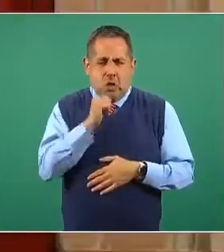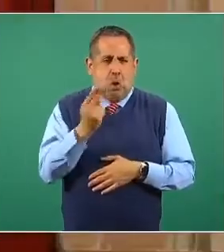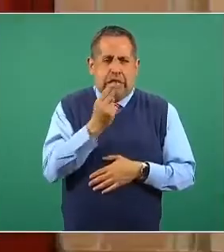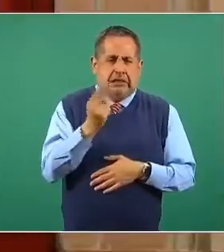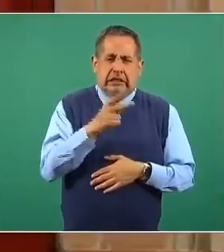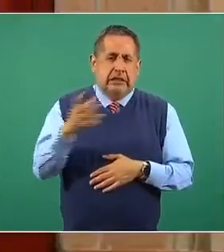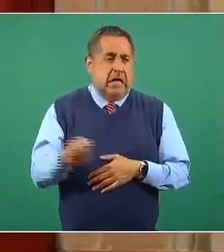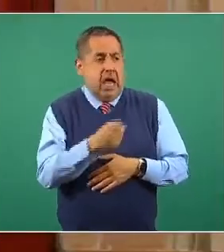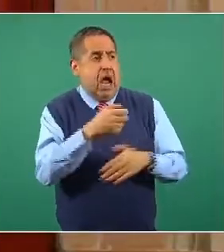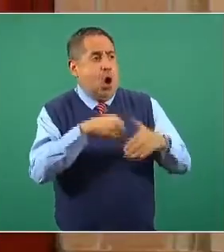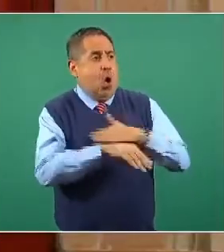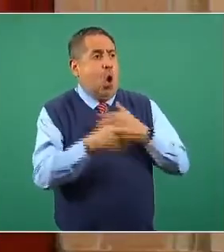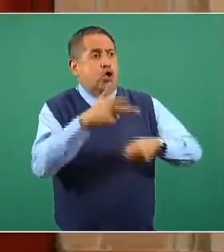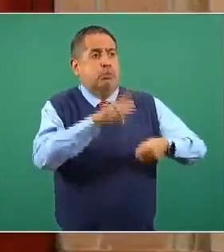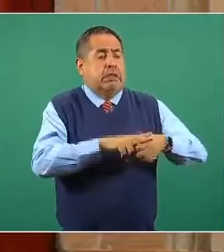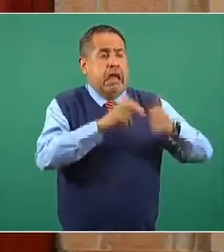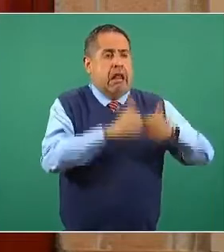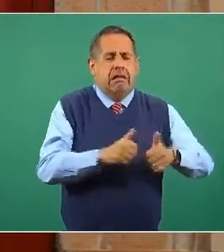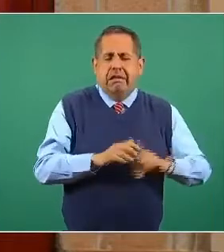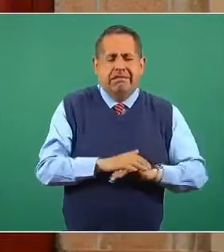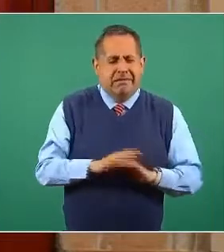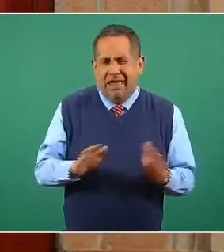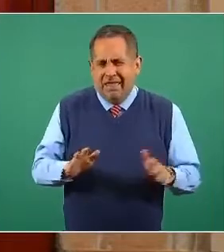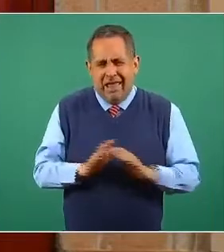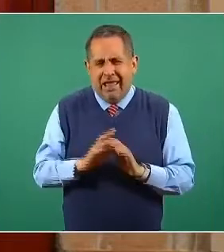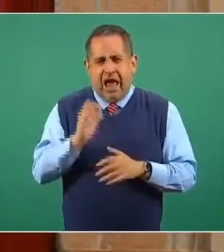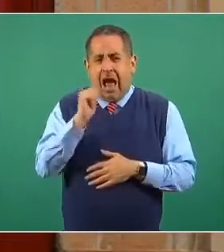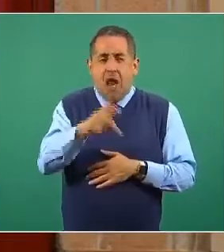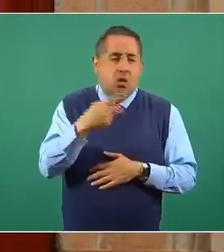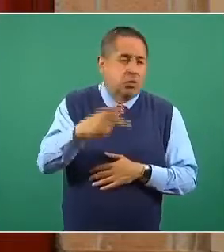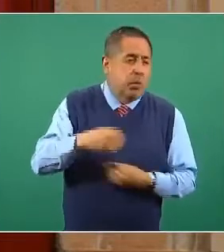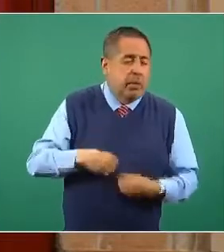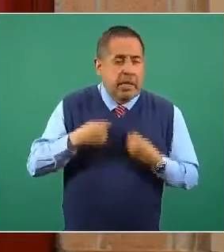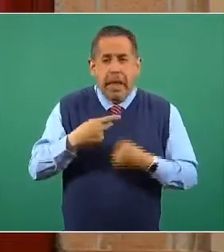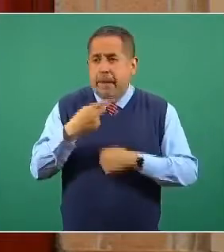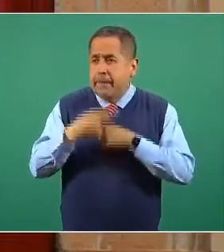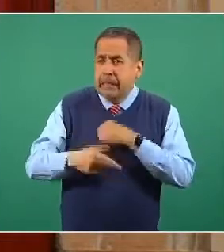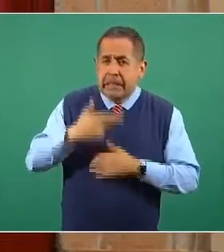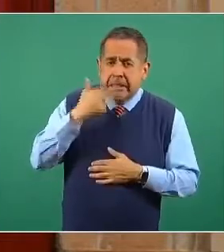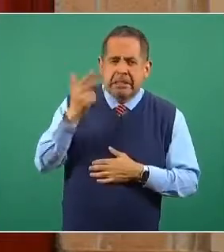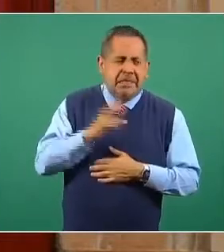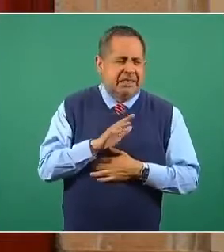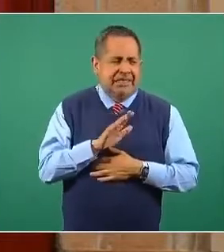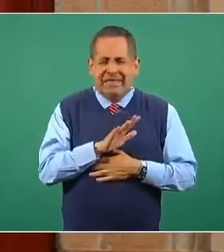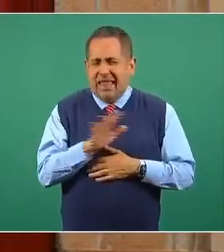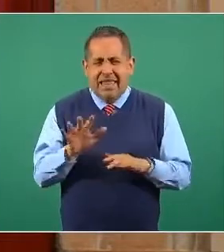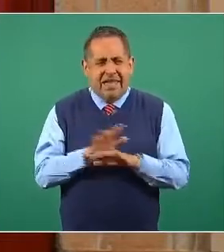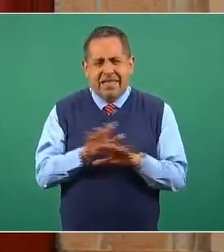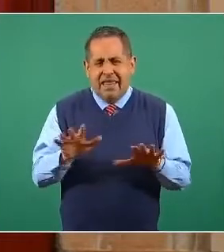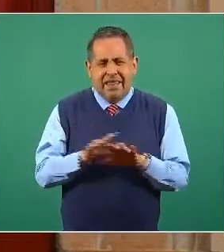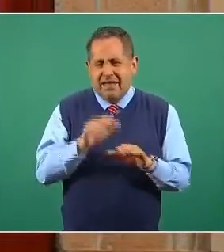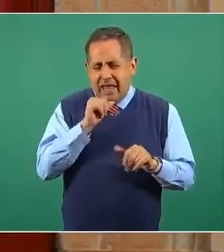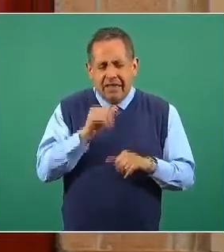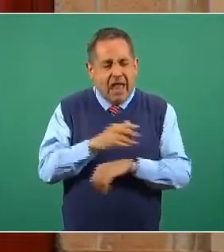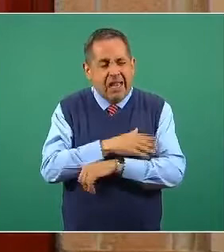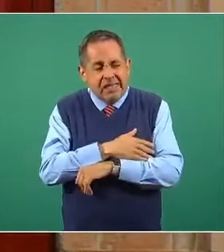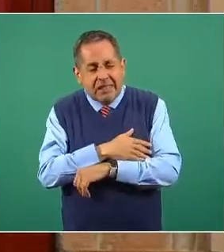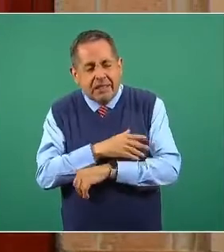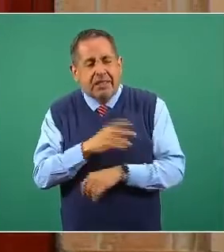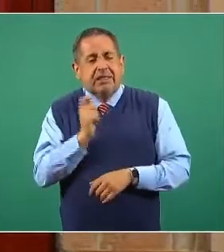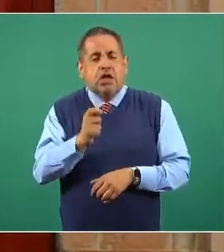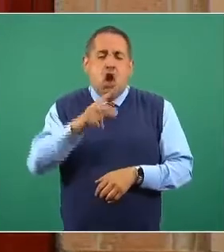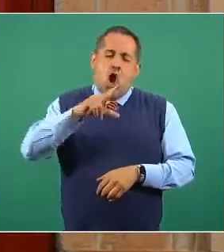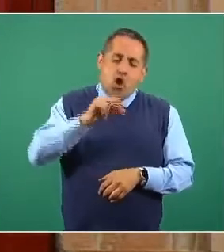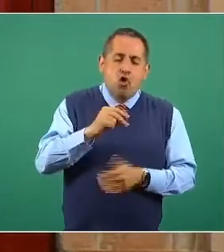se hospitalizara, ni tampoco por ende ponía en riesgo su vida, que es la característica principal de los ESAVIS no graves. De hecho,